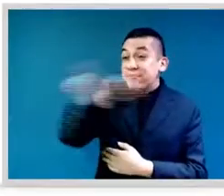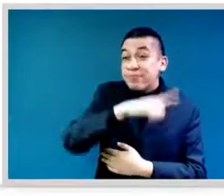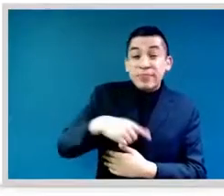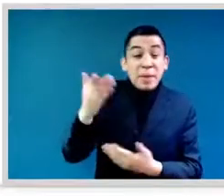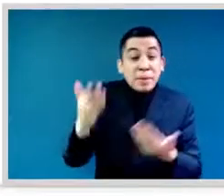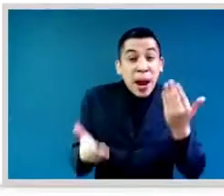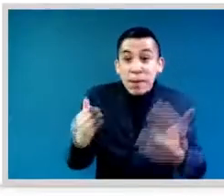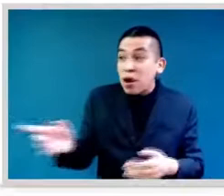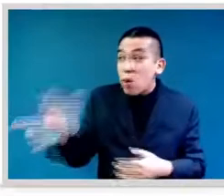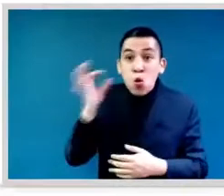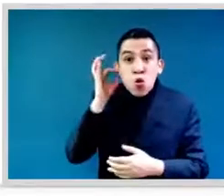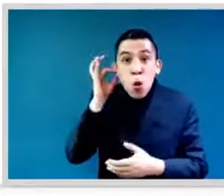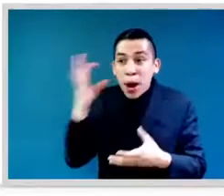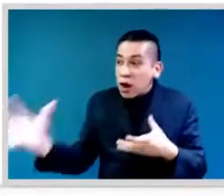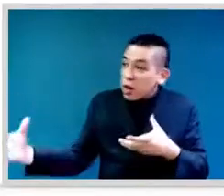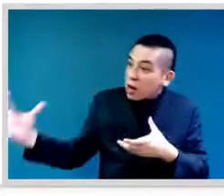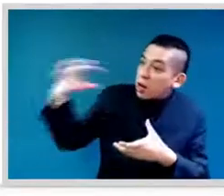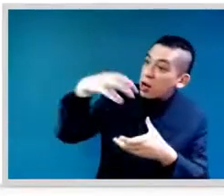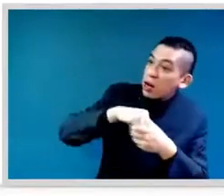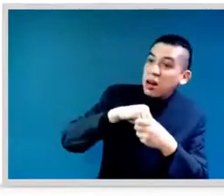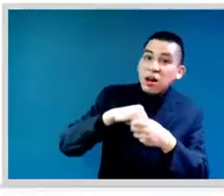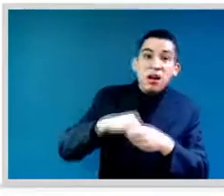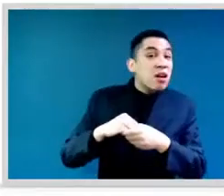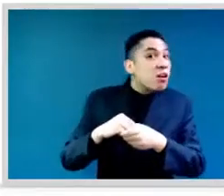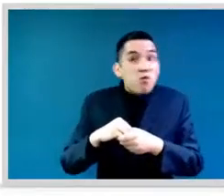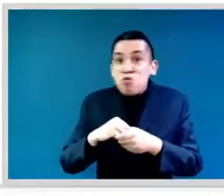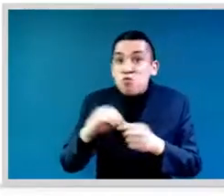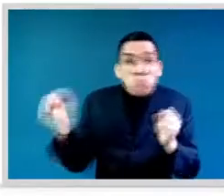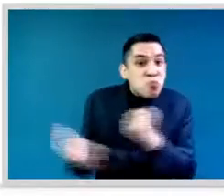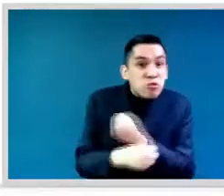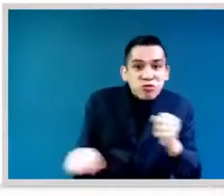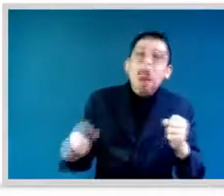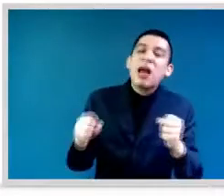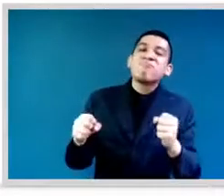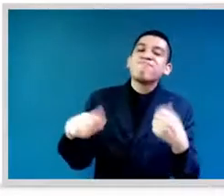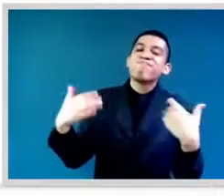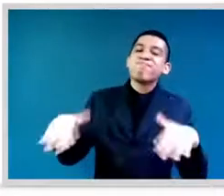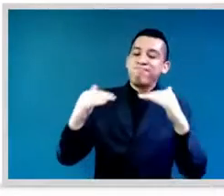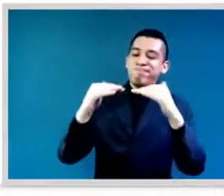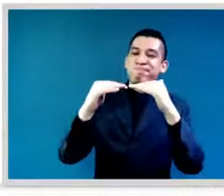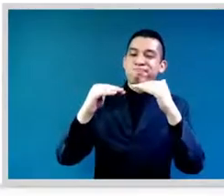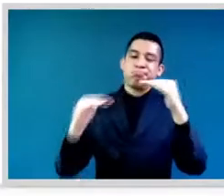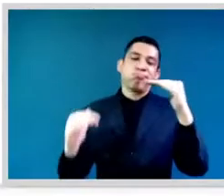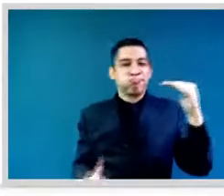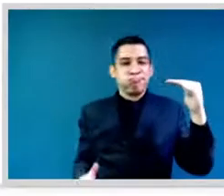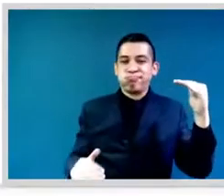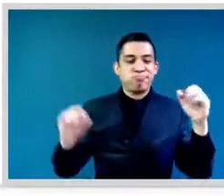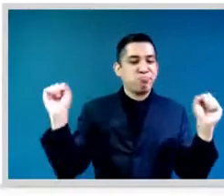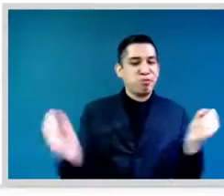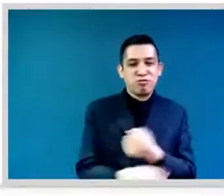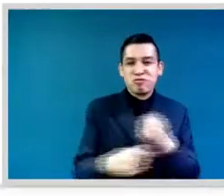condiciones de igualdad, no es posible lograr el desarrollo y la paz en nuestras naciones.